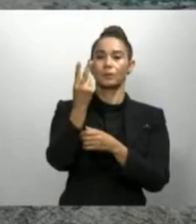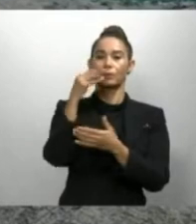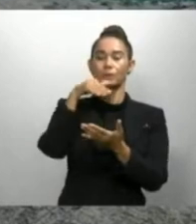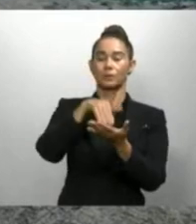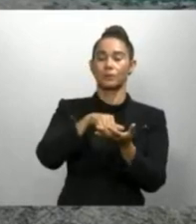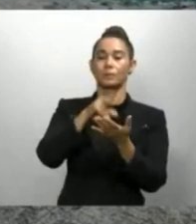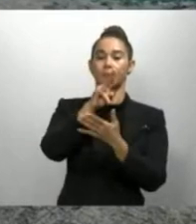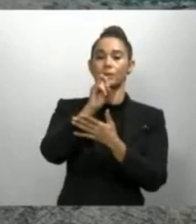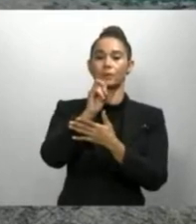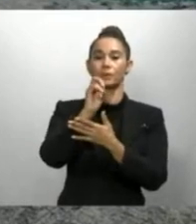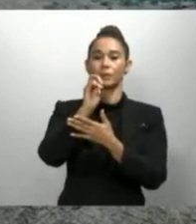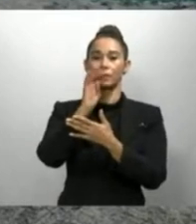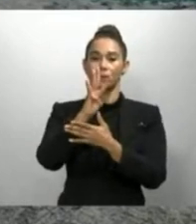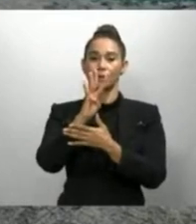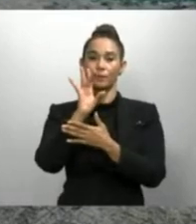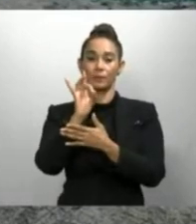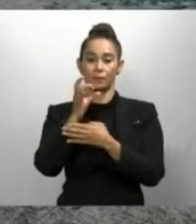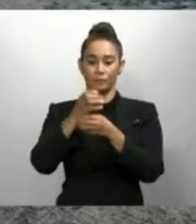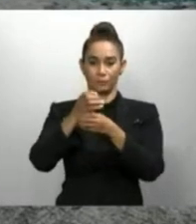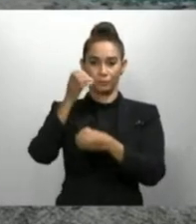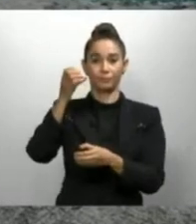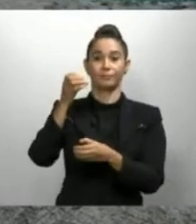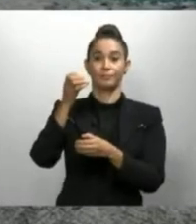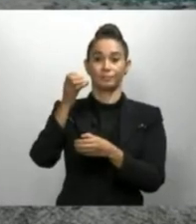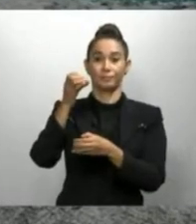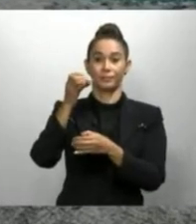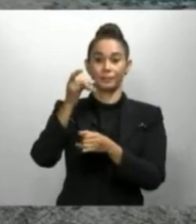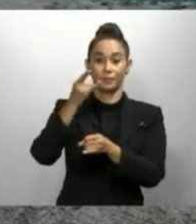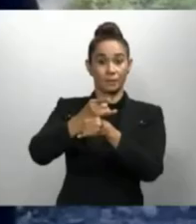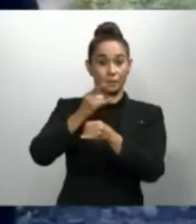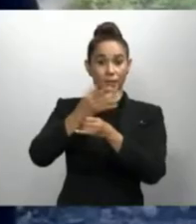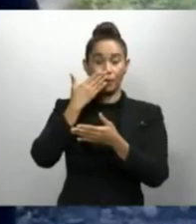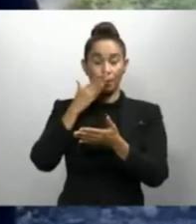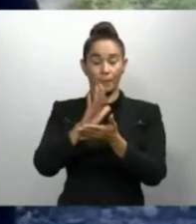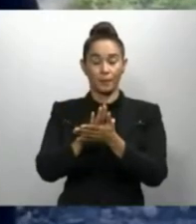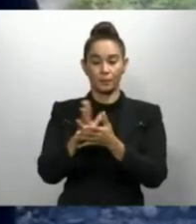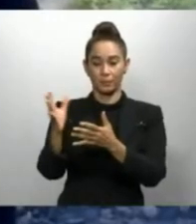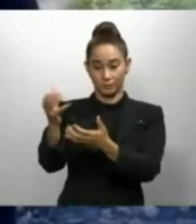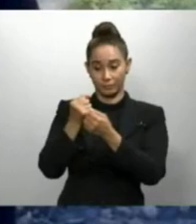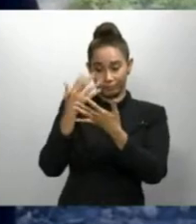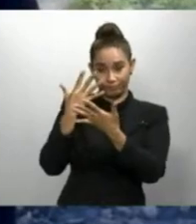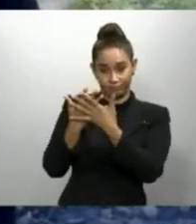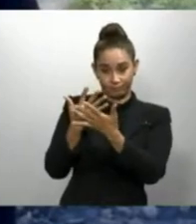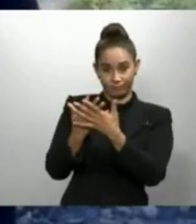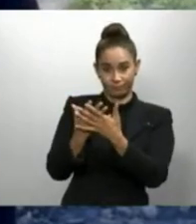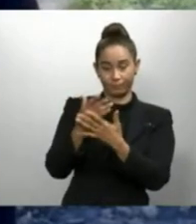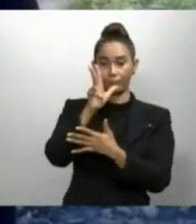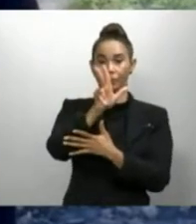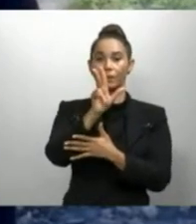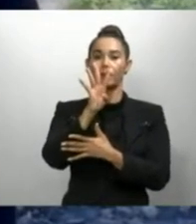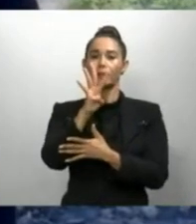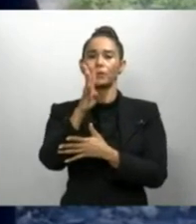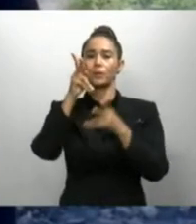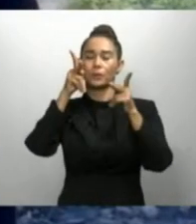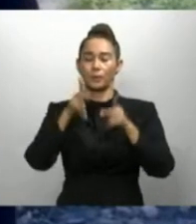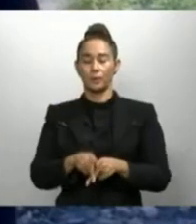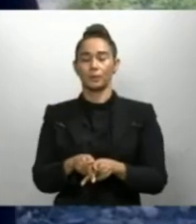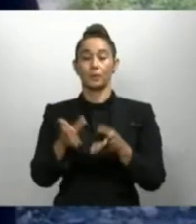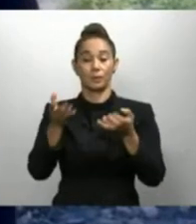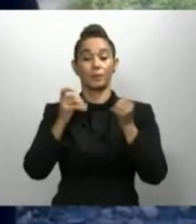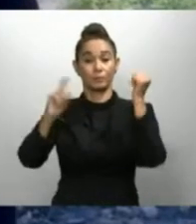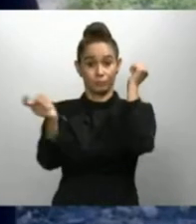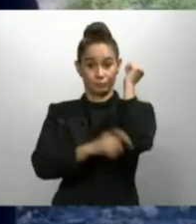12.248 botellas. Se han apresado 34 personas, los cuales esperamos que se les aplique las